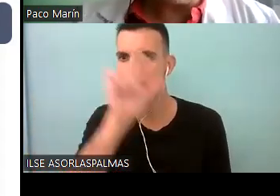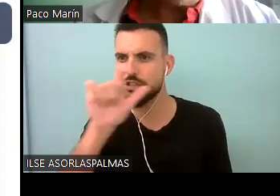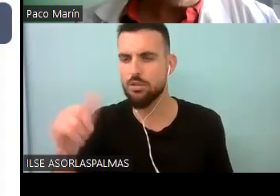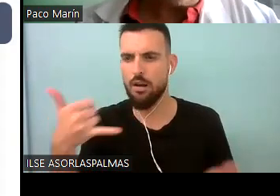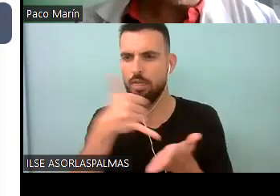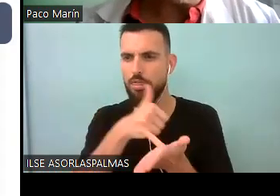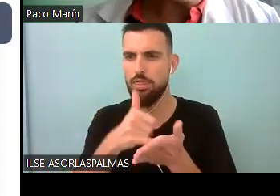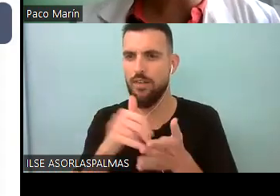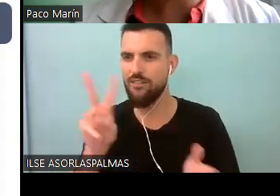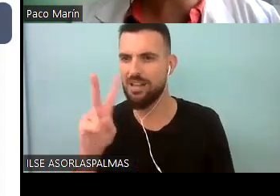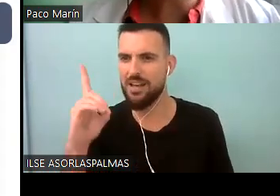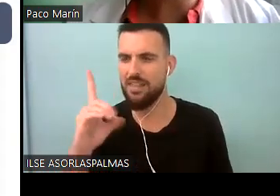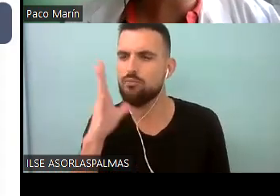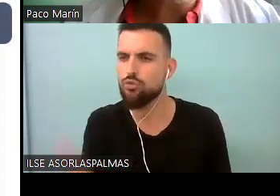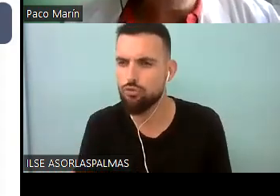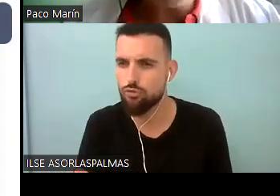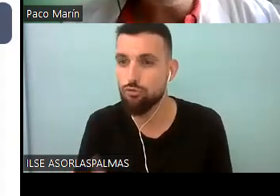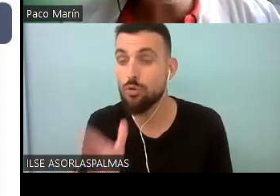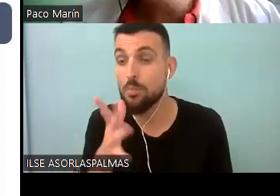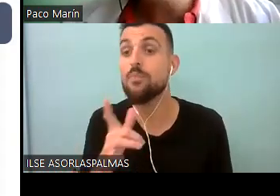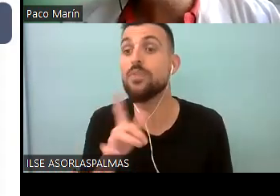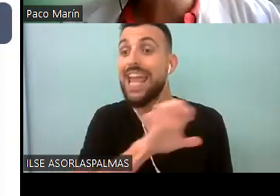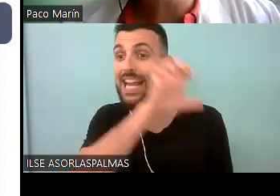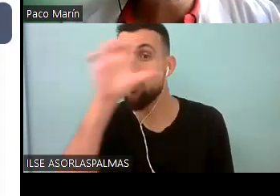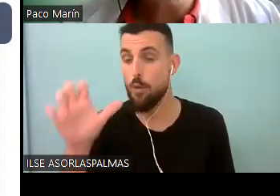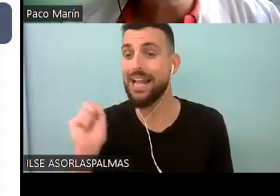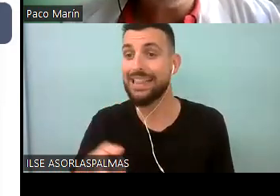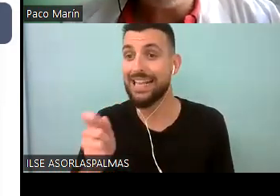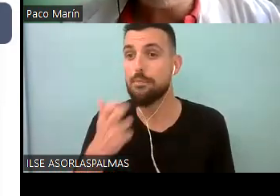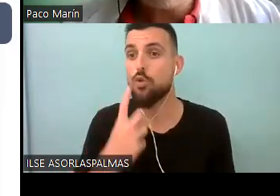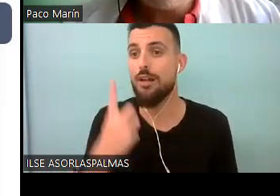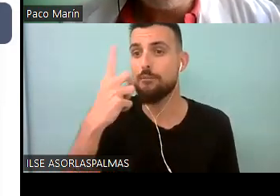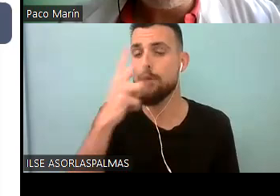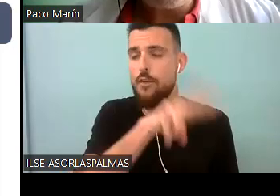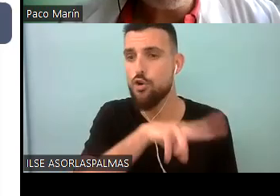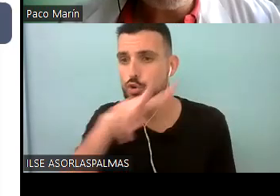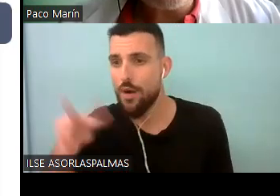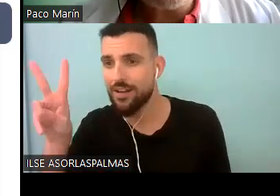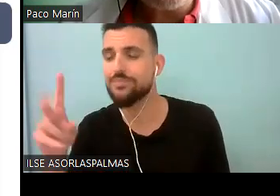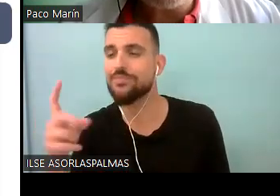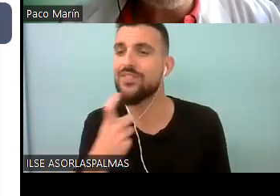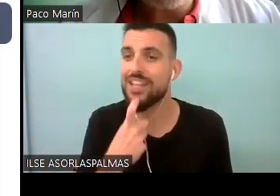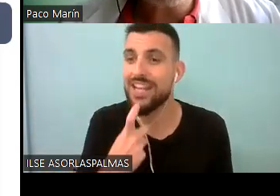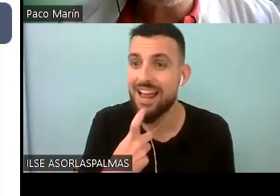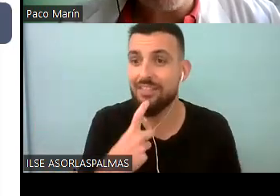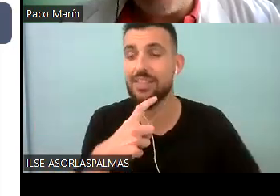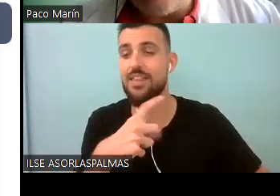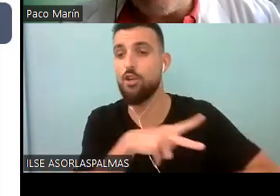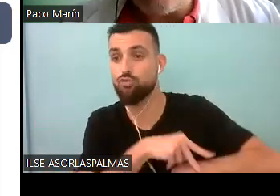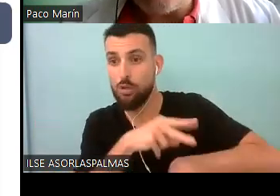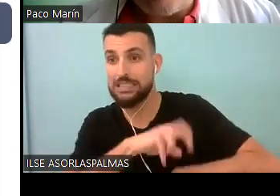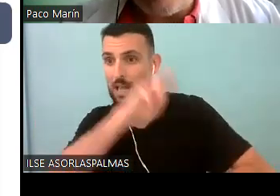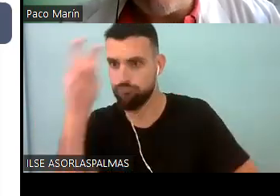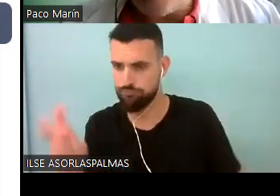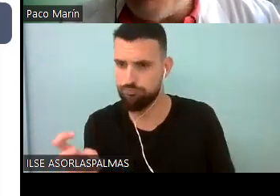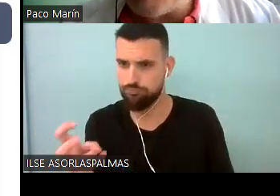nivel de toda Europa, se ha visto que, por ejemplo, en países nórdicos que no están tan expuestos al sol, el déficit de vitamina D no es tan acentuado